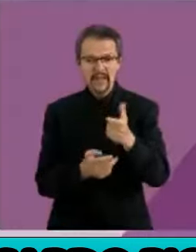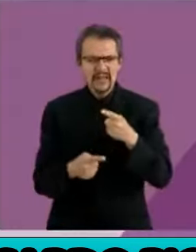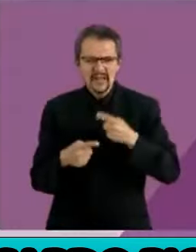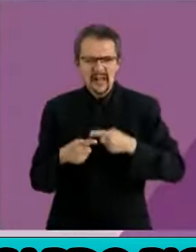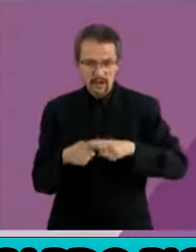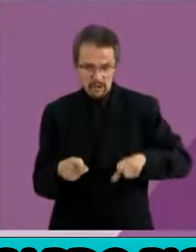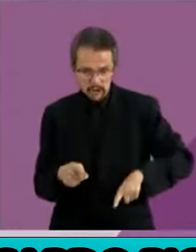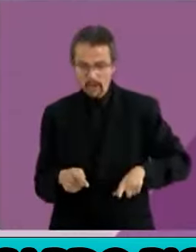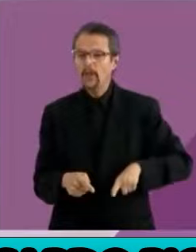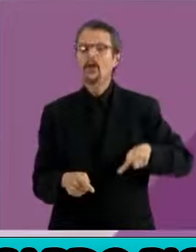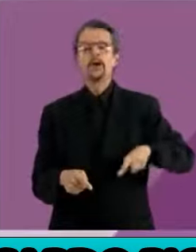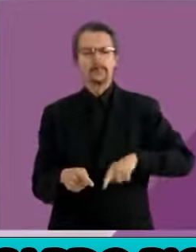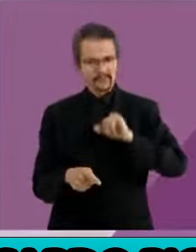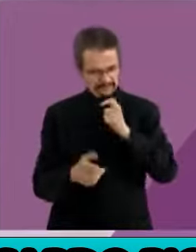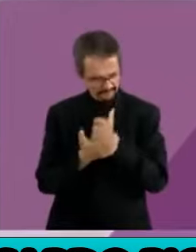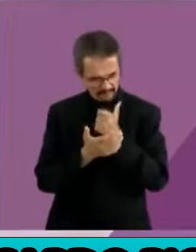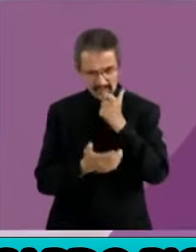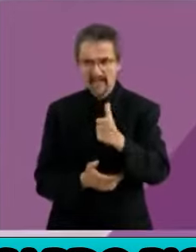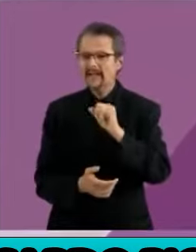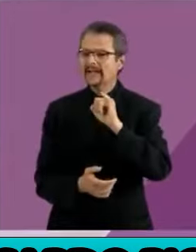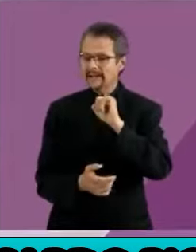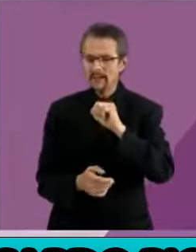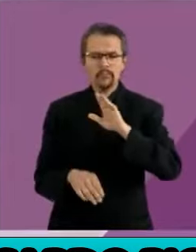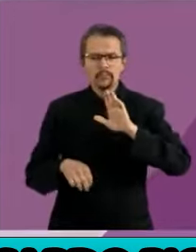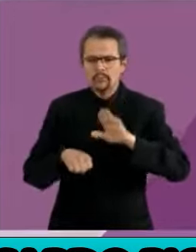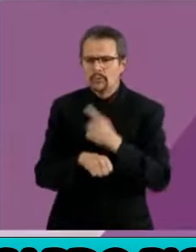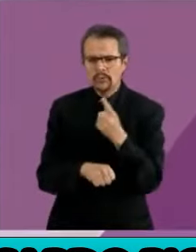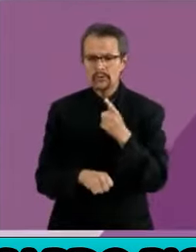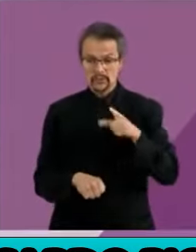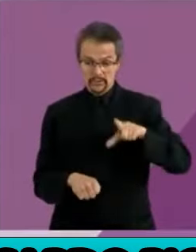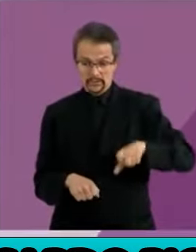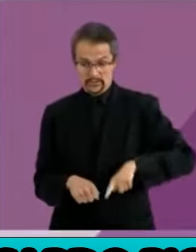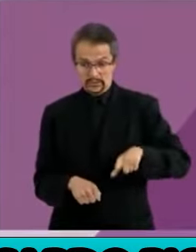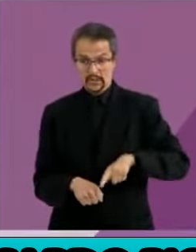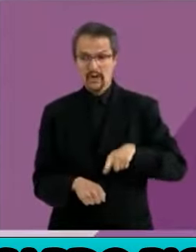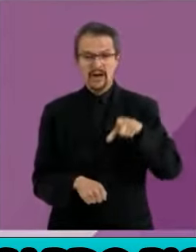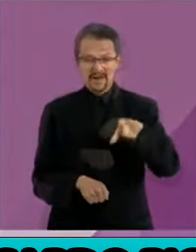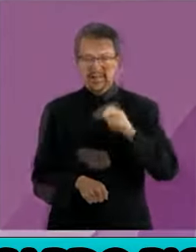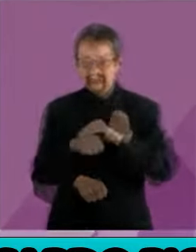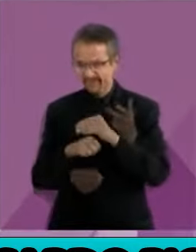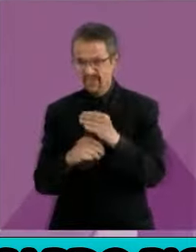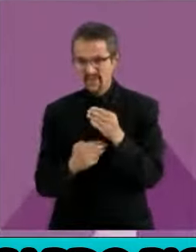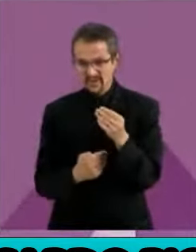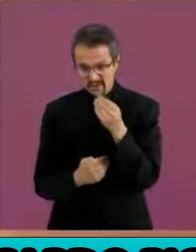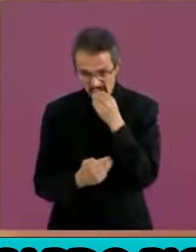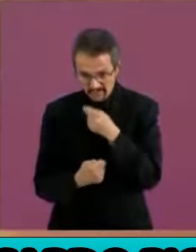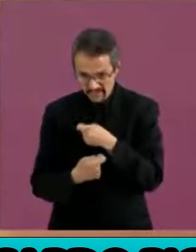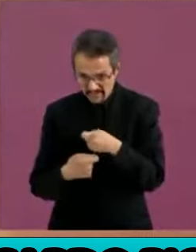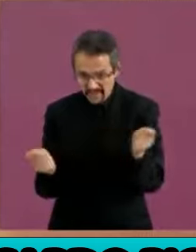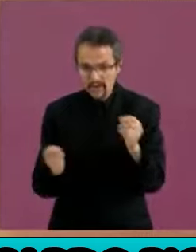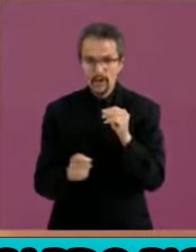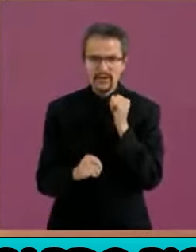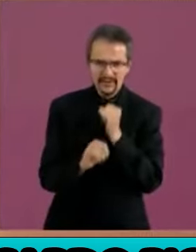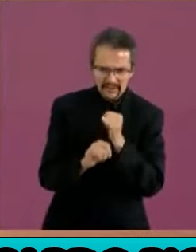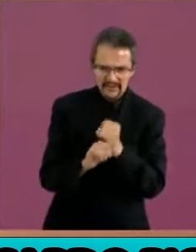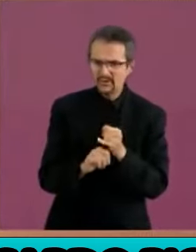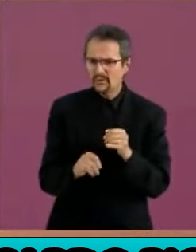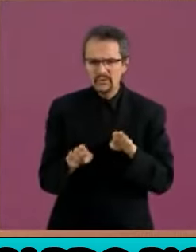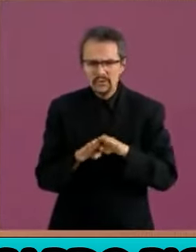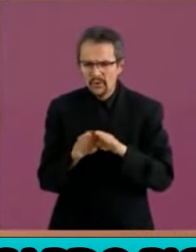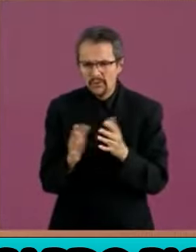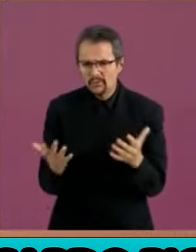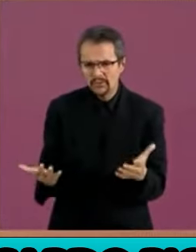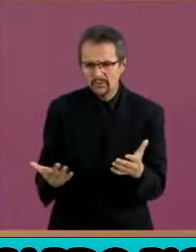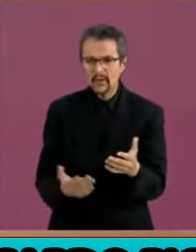Pagado con el erario, bueno. Porque no te entregaron tu medicamento y vamos a tener un programa específico para diabéticos. Pues una de las cosas que funcionaban más